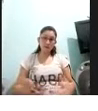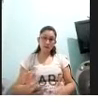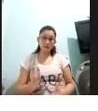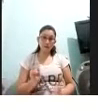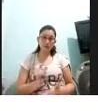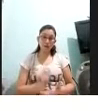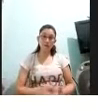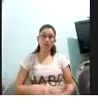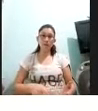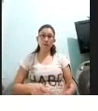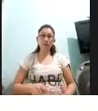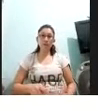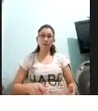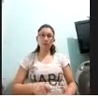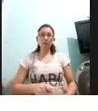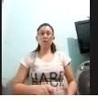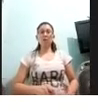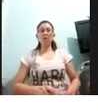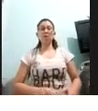K, L,